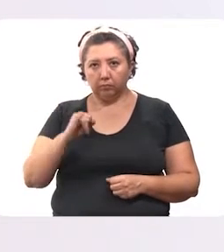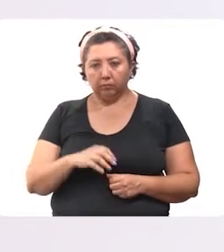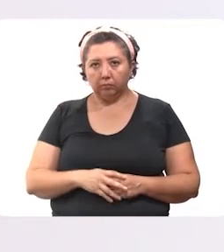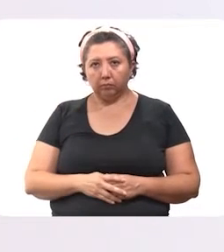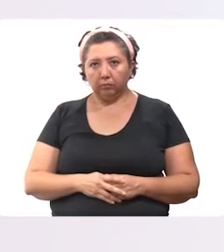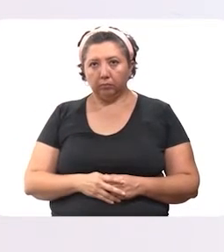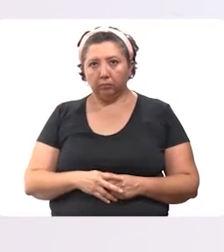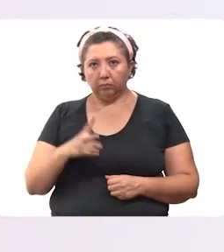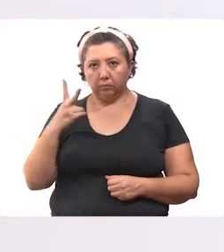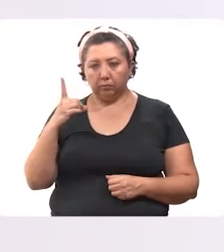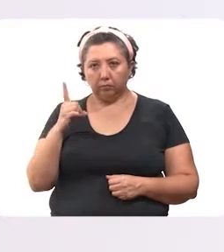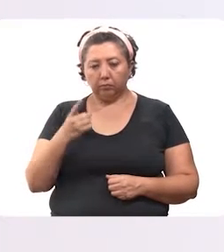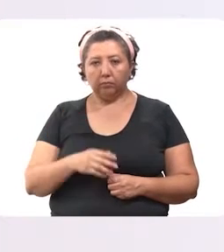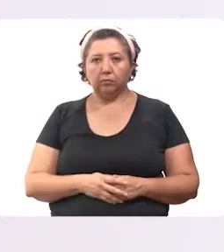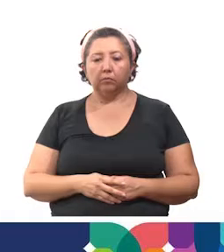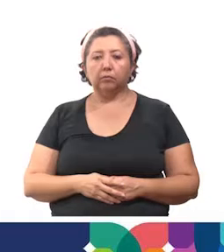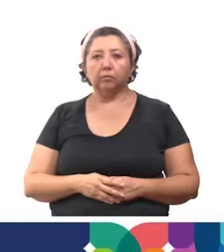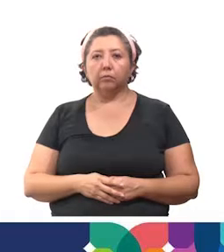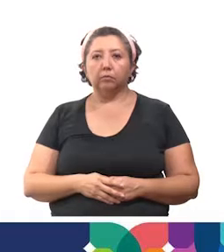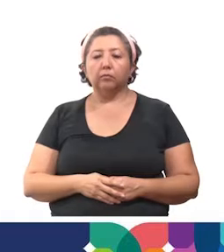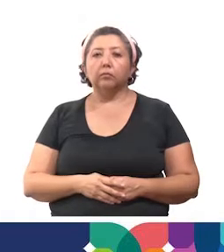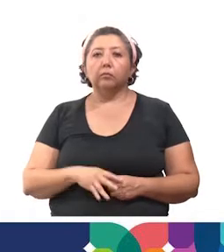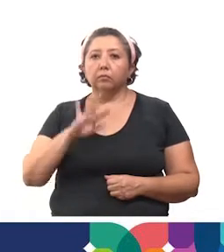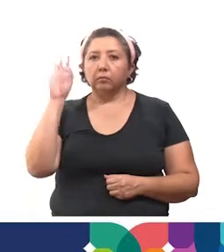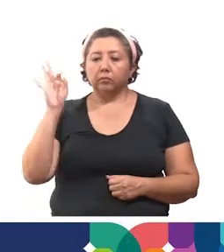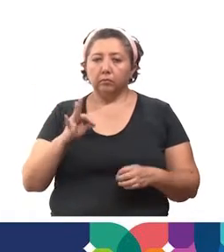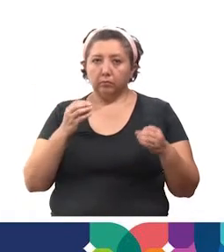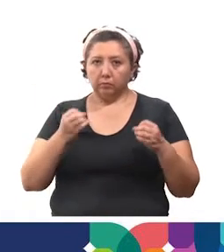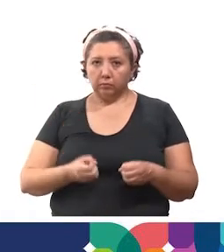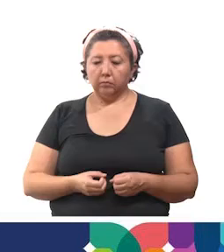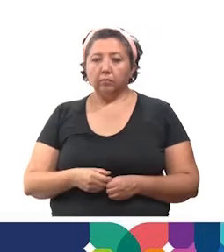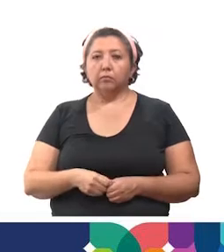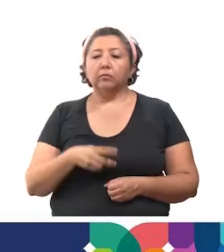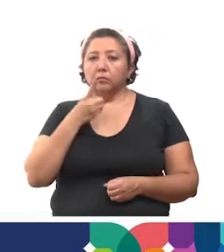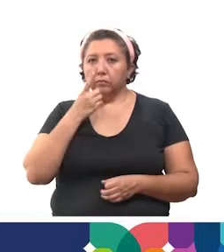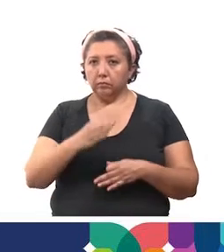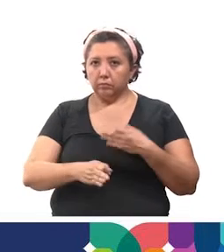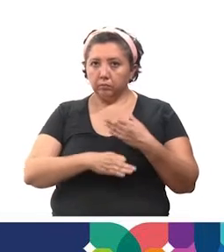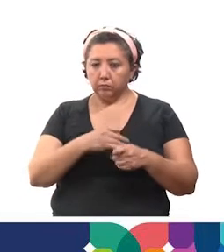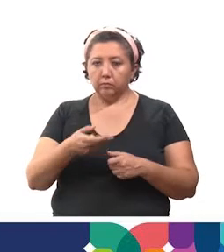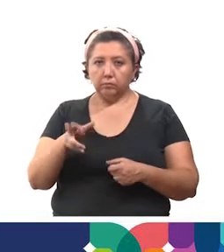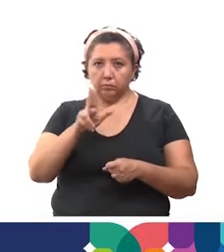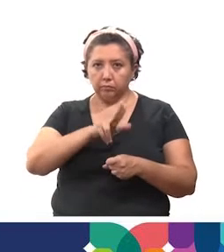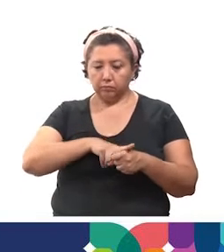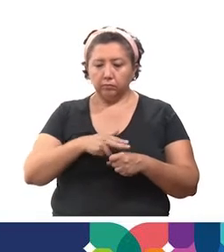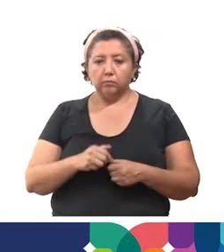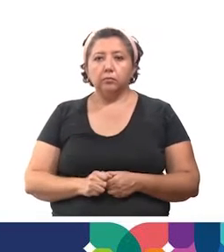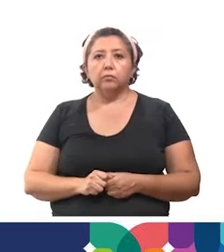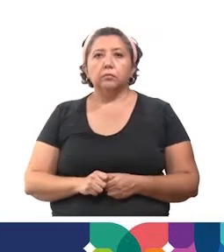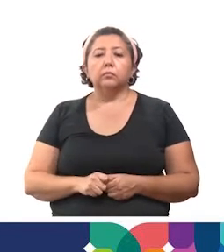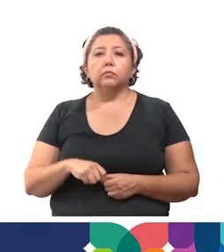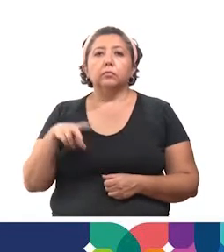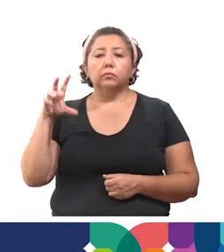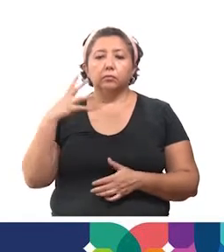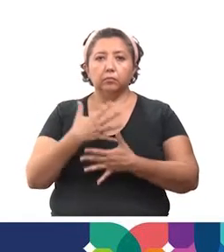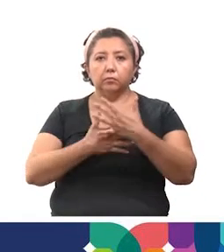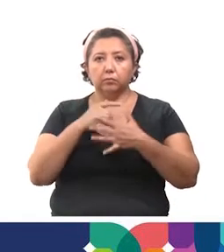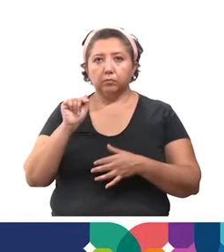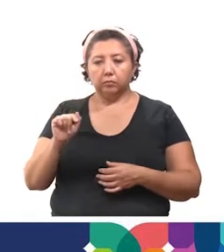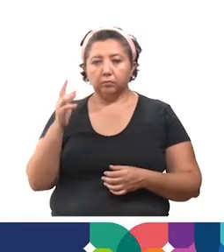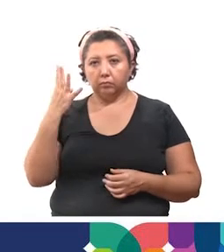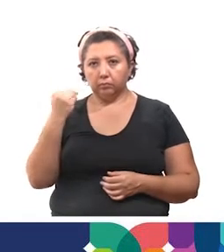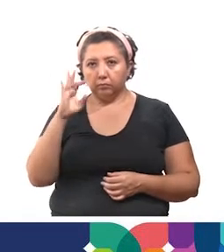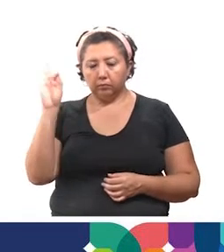2 de diciembre. El porcentaje de ocupación de cuidados intensivos total COVID y no COVID es del 15